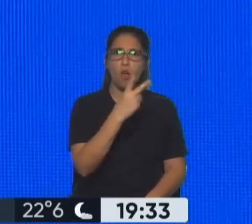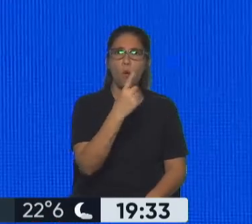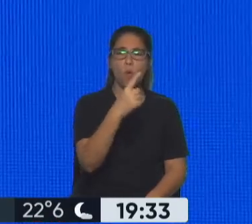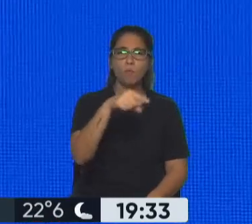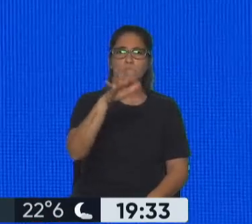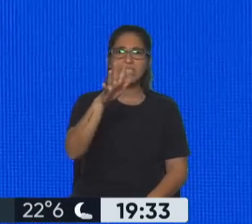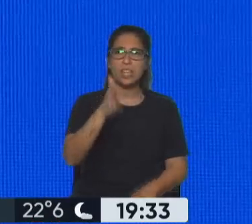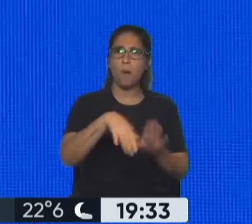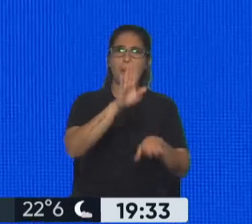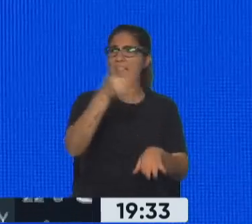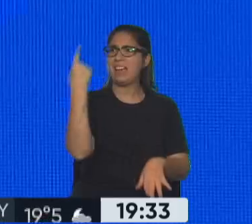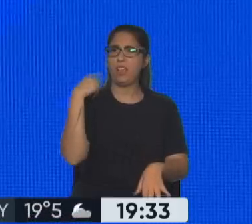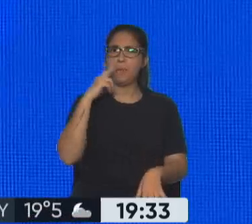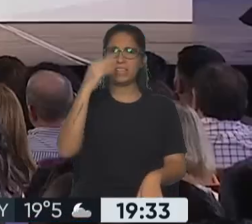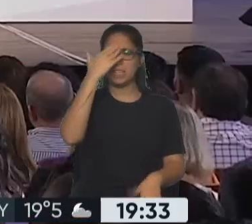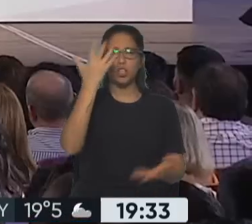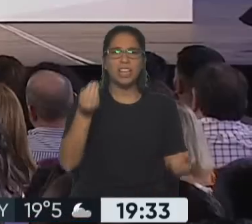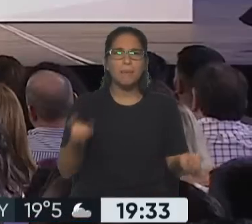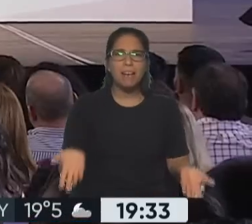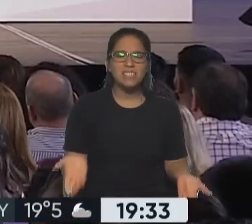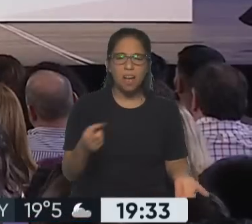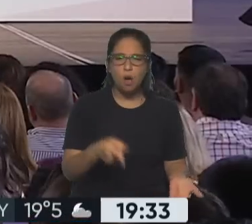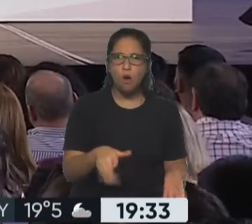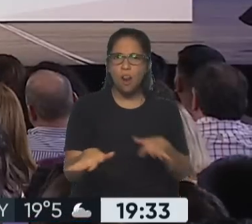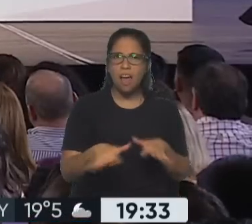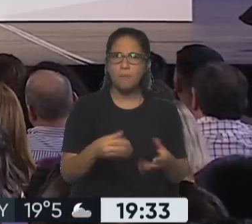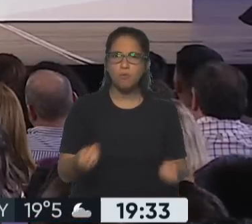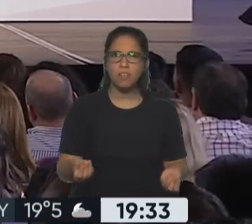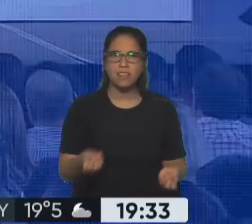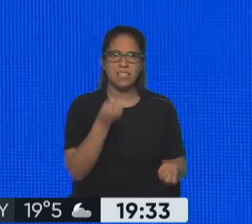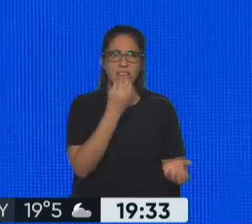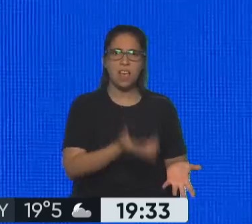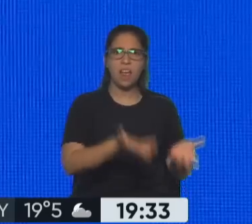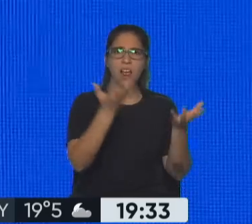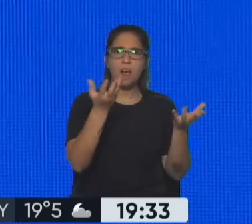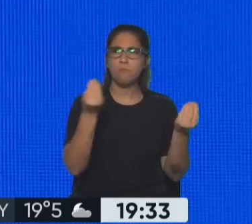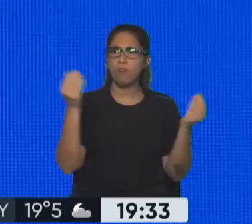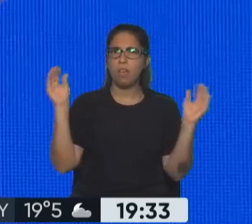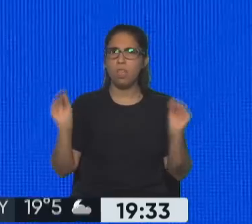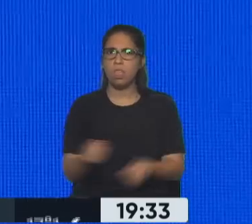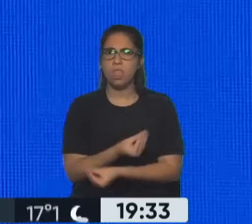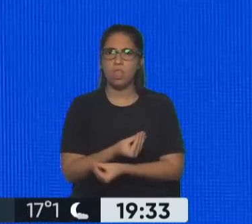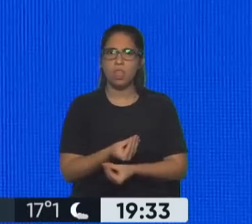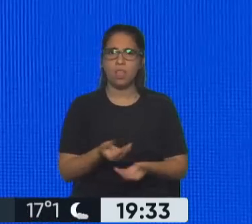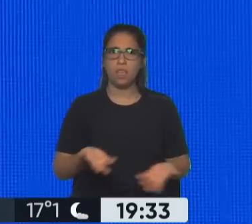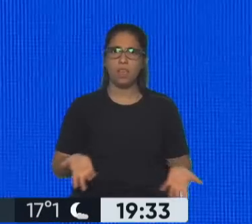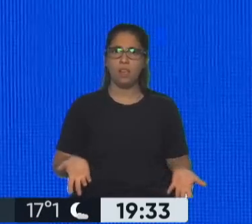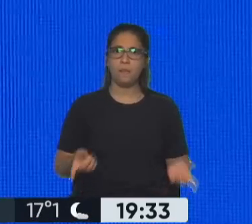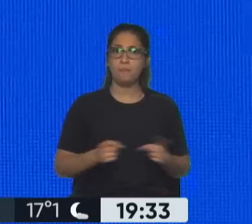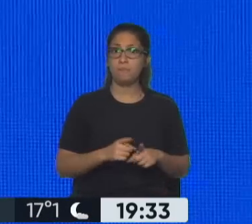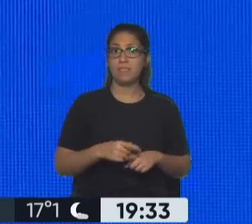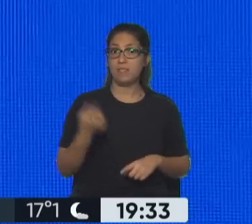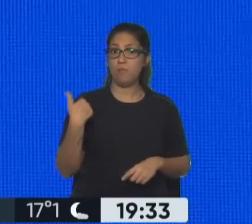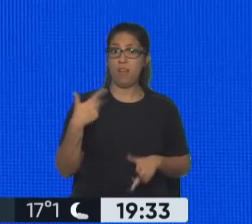que en el 2015. Pero entonces, ¿qué pasa? Pasa esto. pasa lo que también